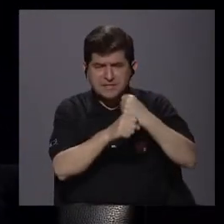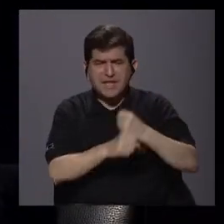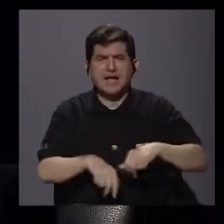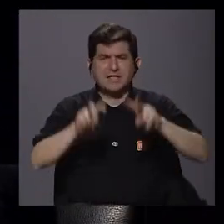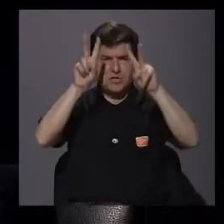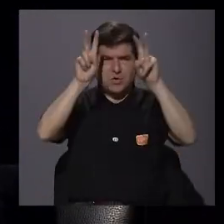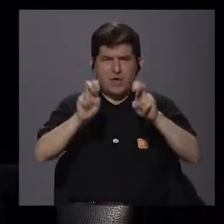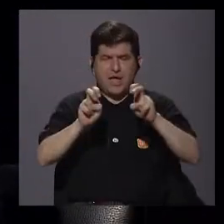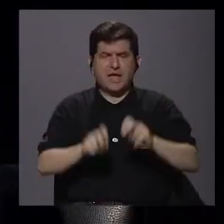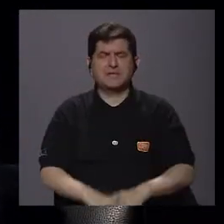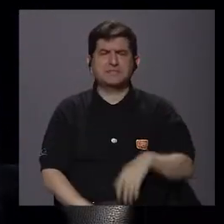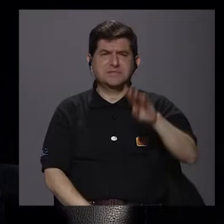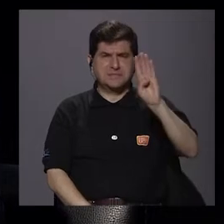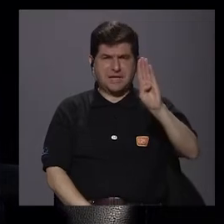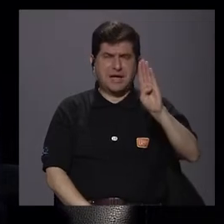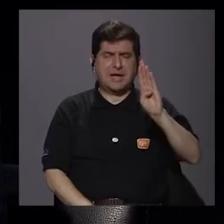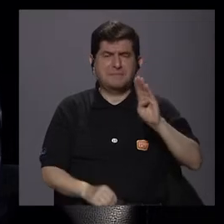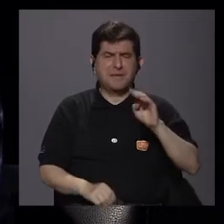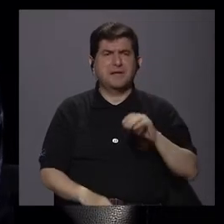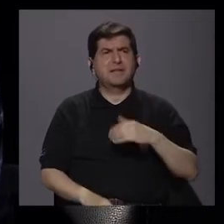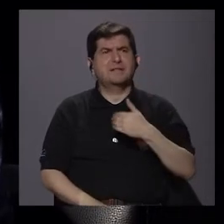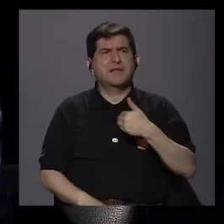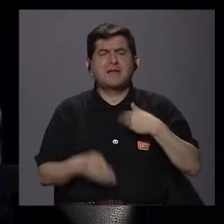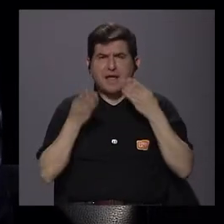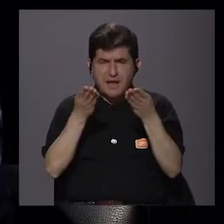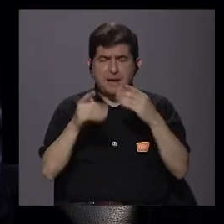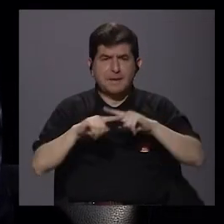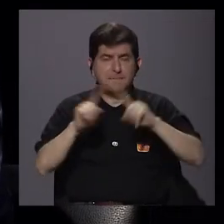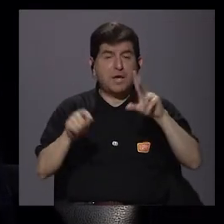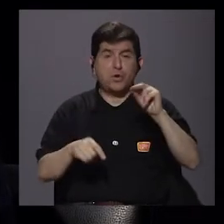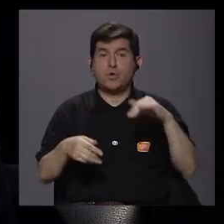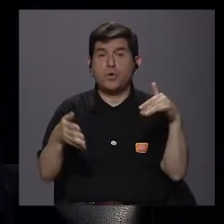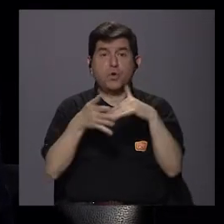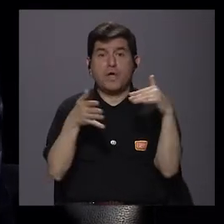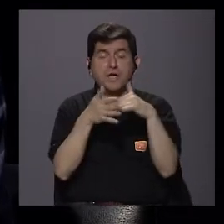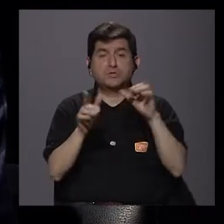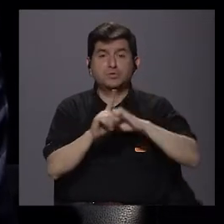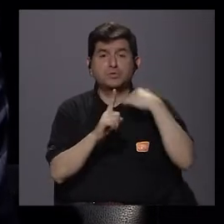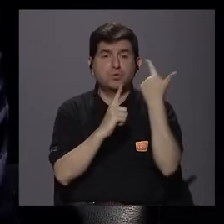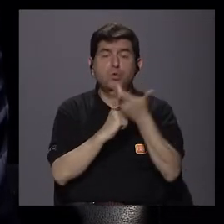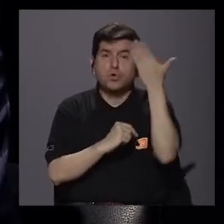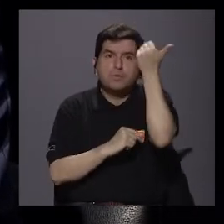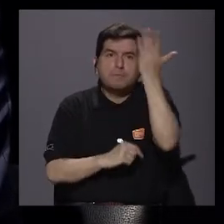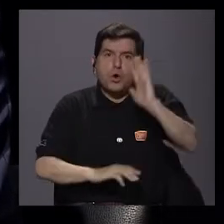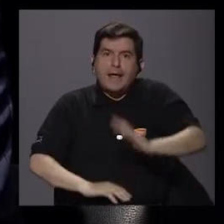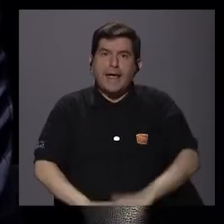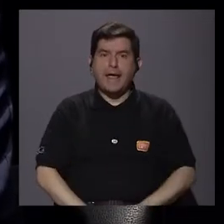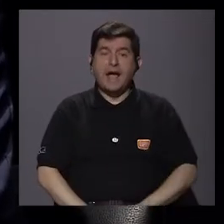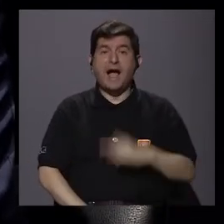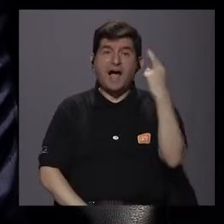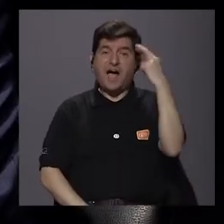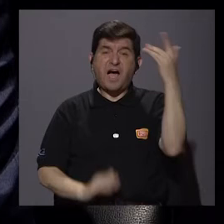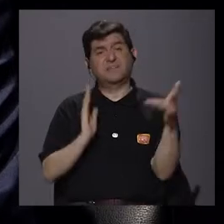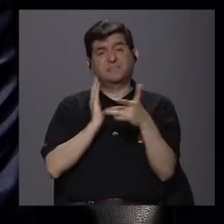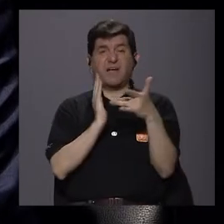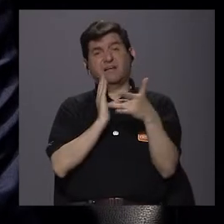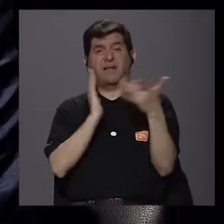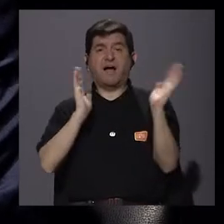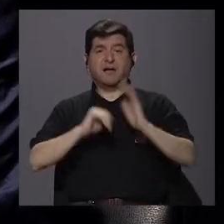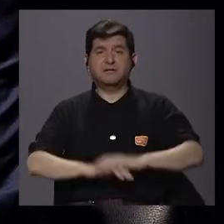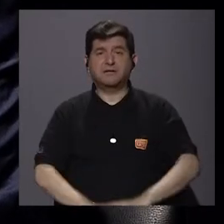año hay examen de bachillerato pero no va a haber examen de estudios sociales yo me pregunto cuál es la razón razones técnicas